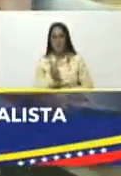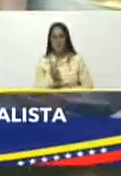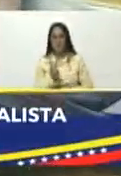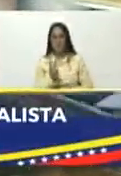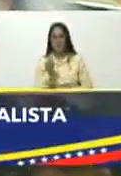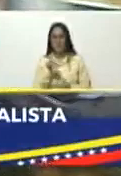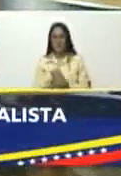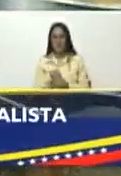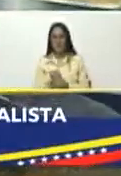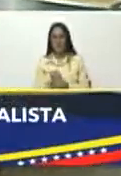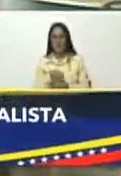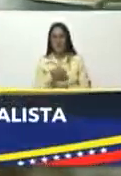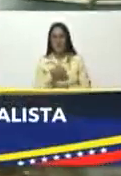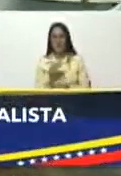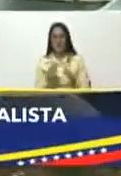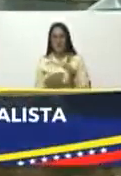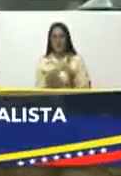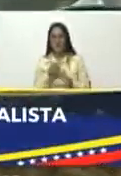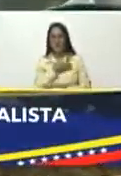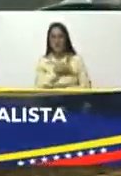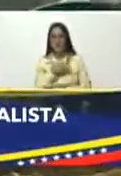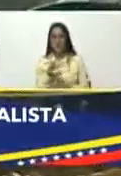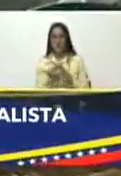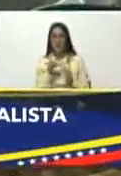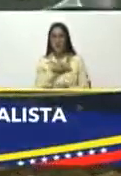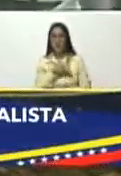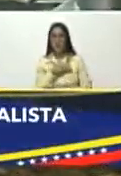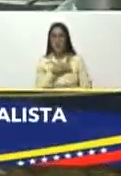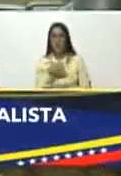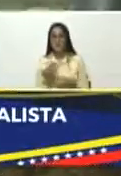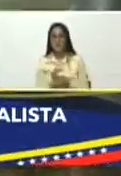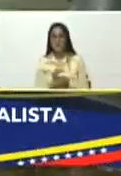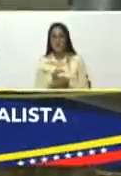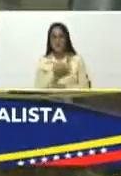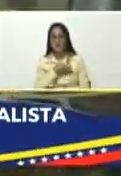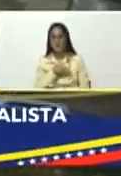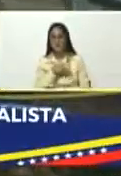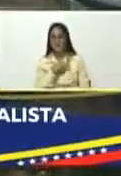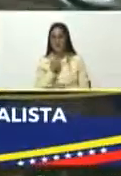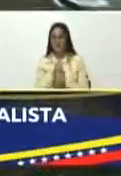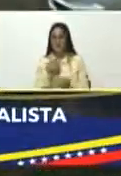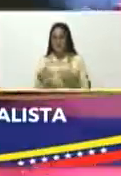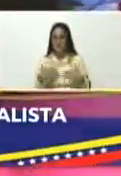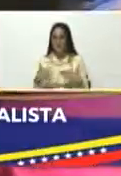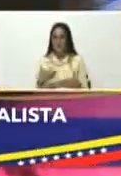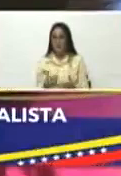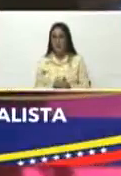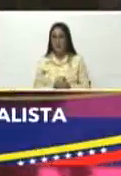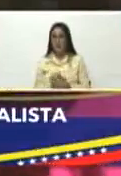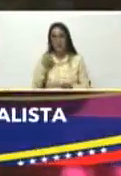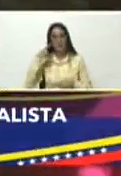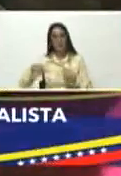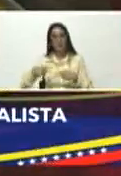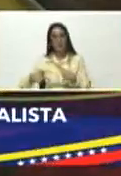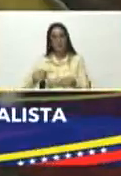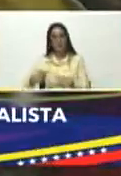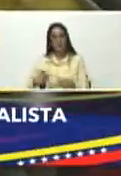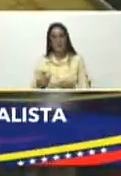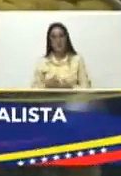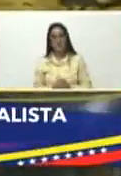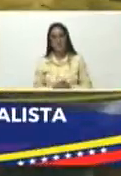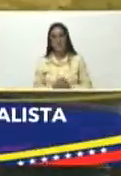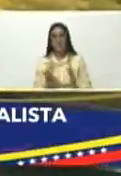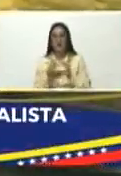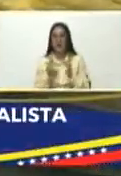dentro de las bases de misiones. Todas las misiones y micromisiones trabajando todos los días en el casa